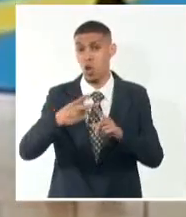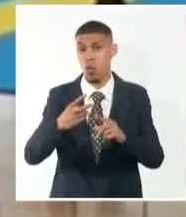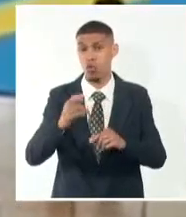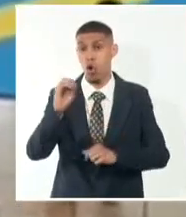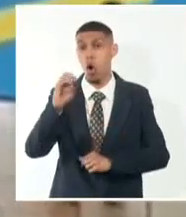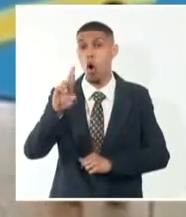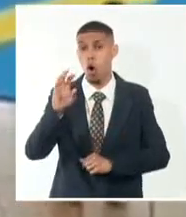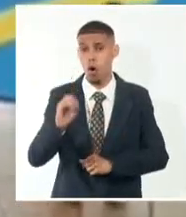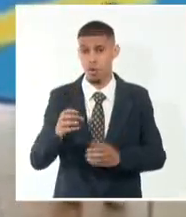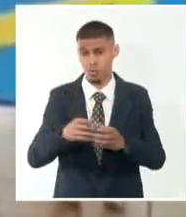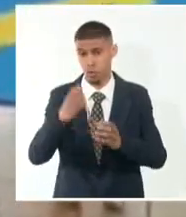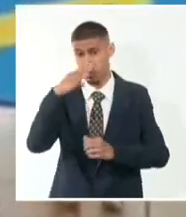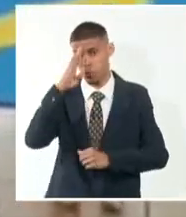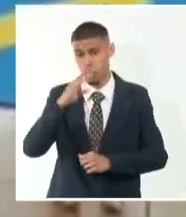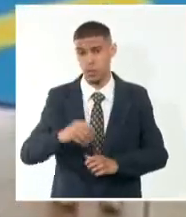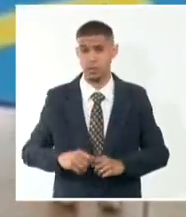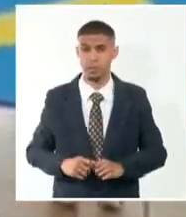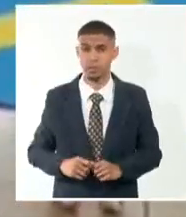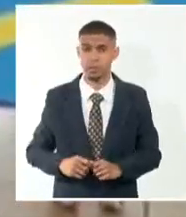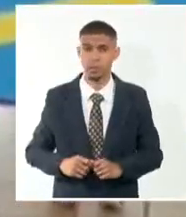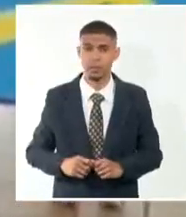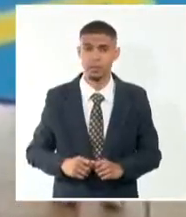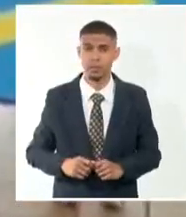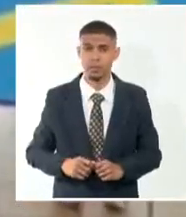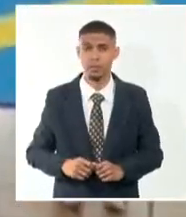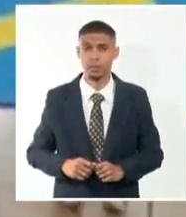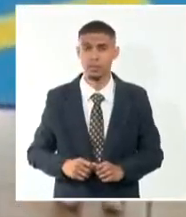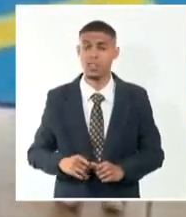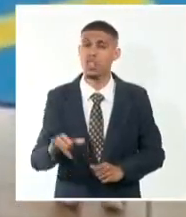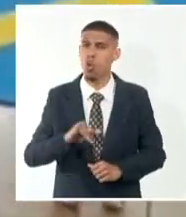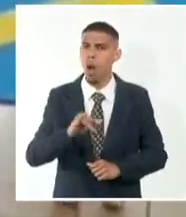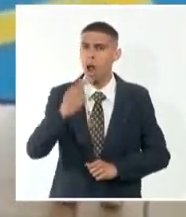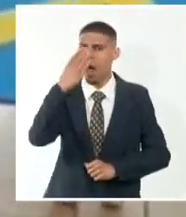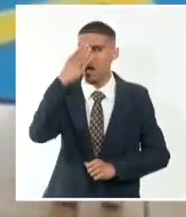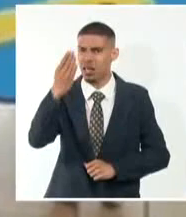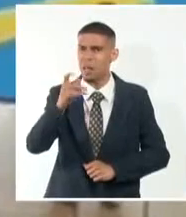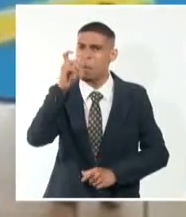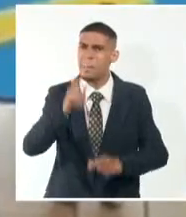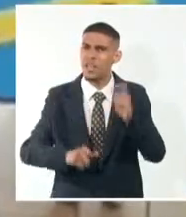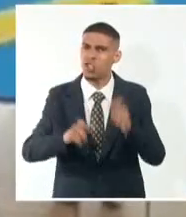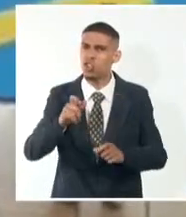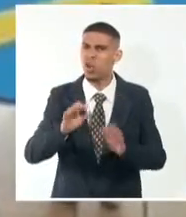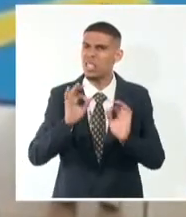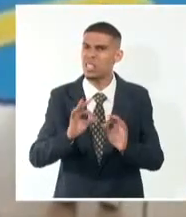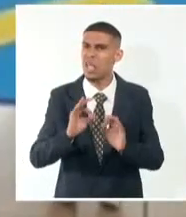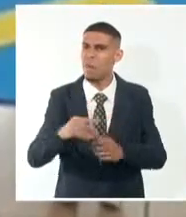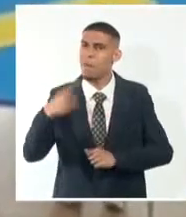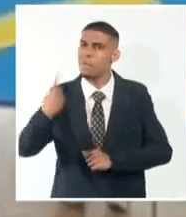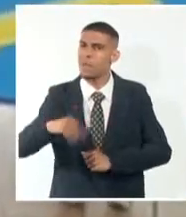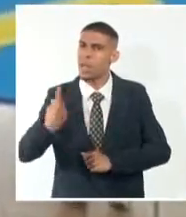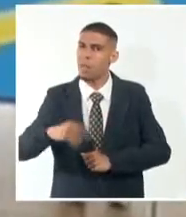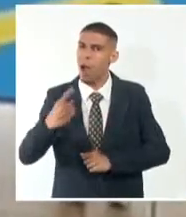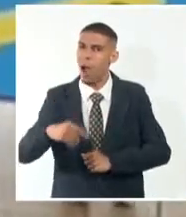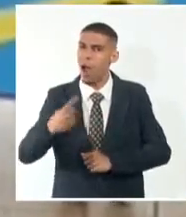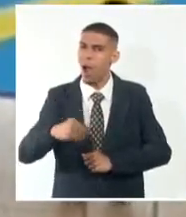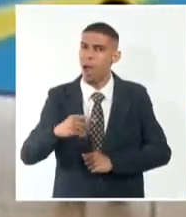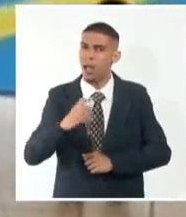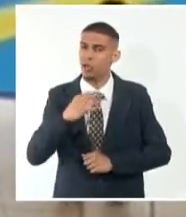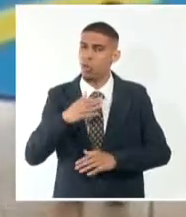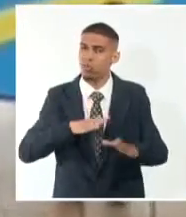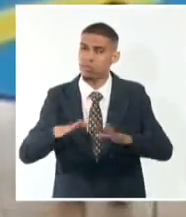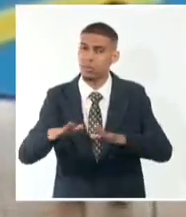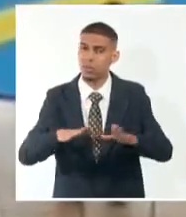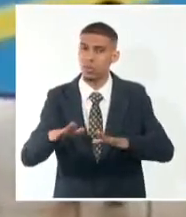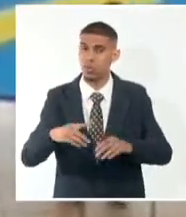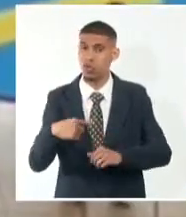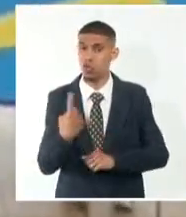la delegación, ¿no es verdad? Pero obviamente también agradecer también a las personas que están detrás, porque nosotros somos la figura y la cara que salimos